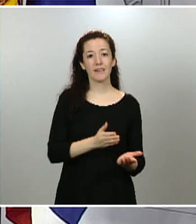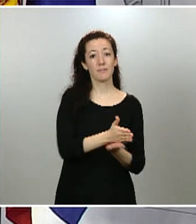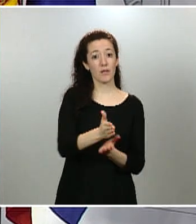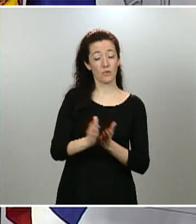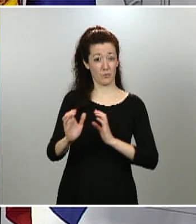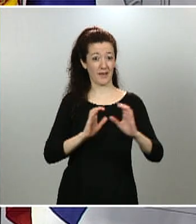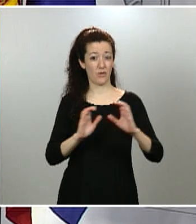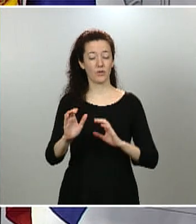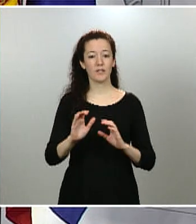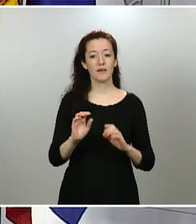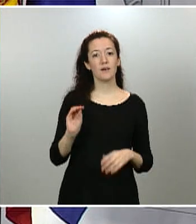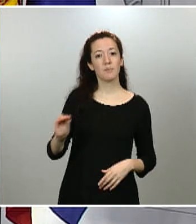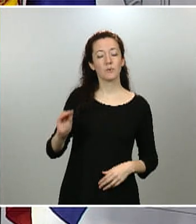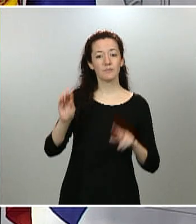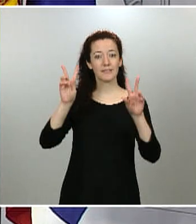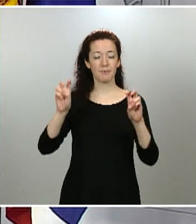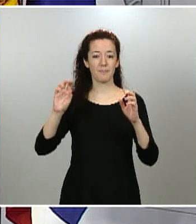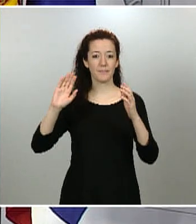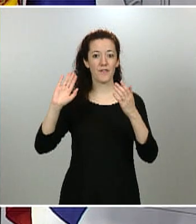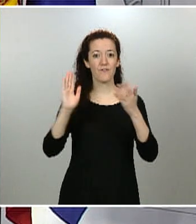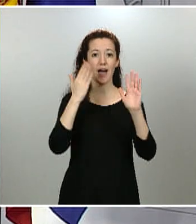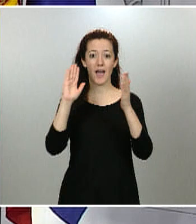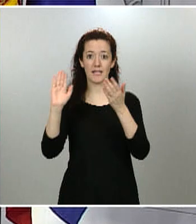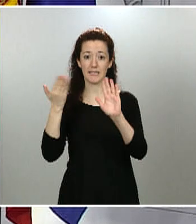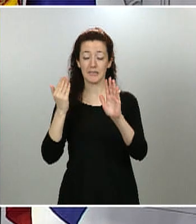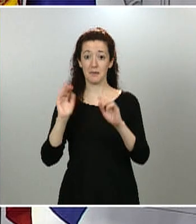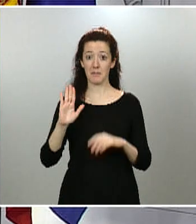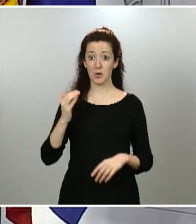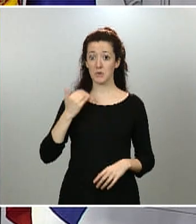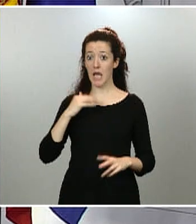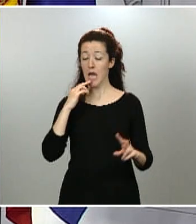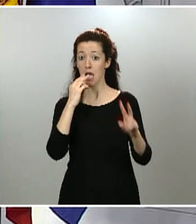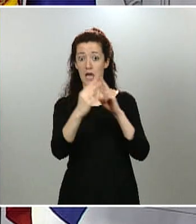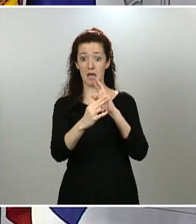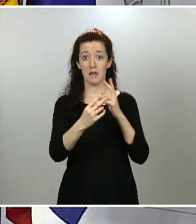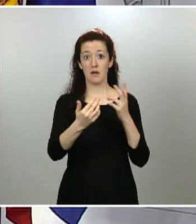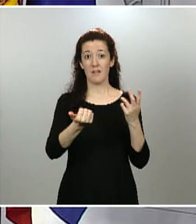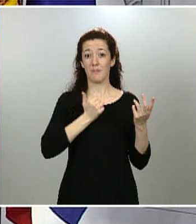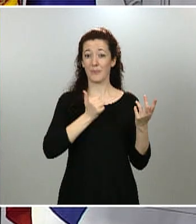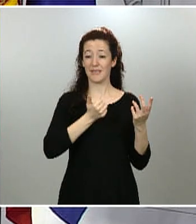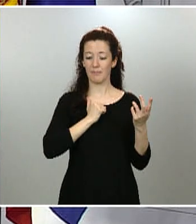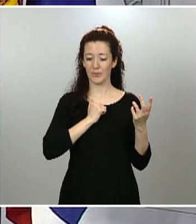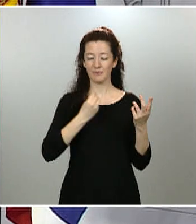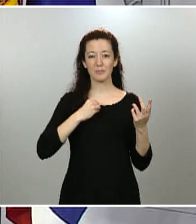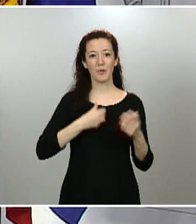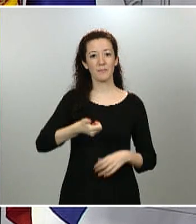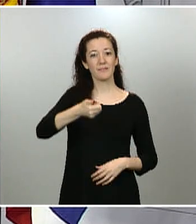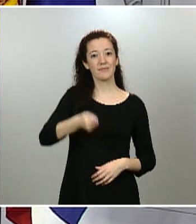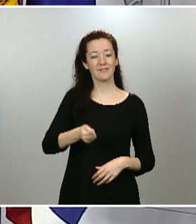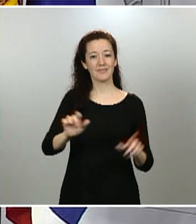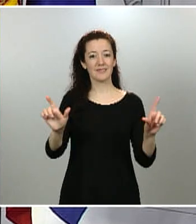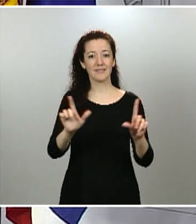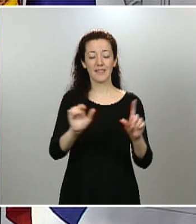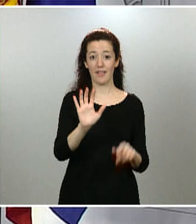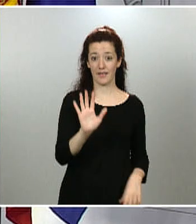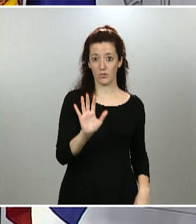fases, pero con su respuesta recogemos, por ejemplo, también las preguntas de Telecinco, que